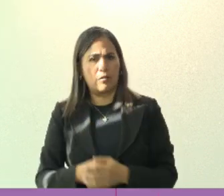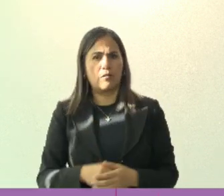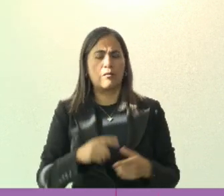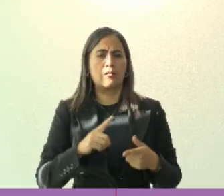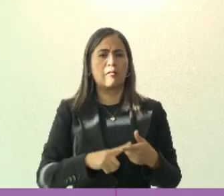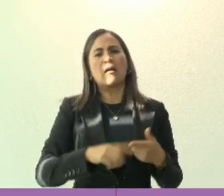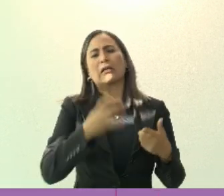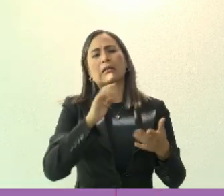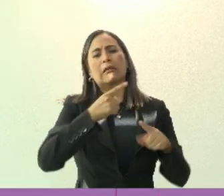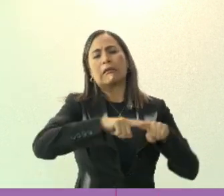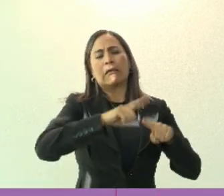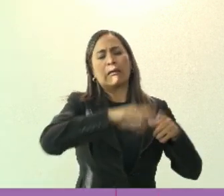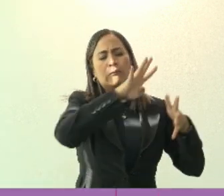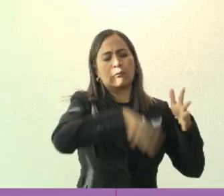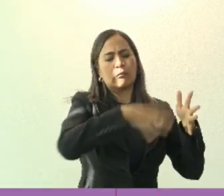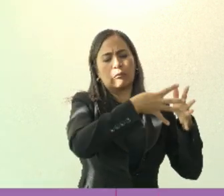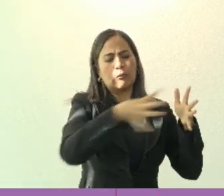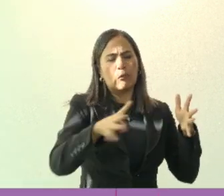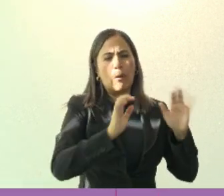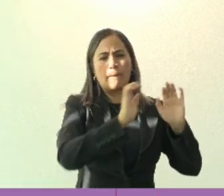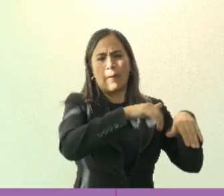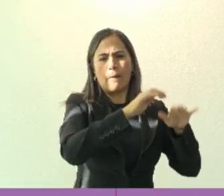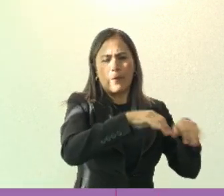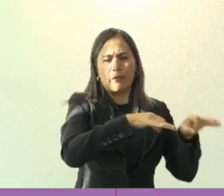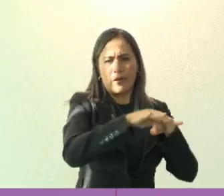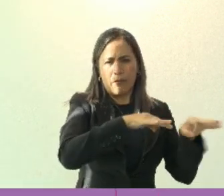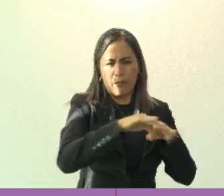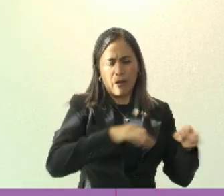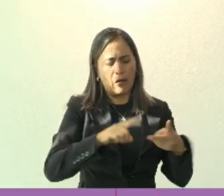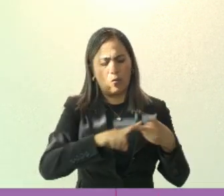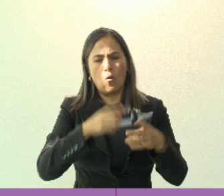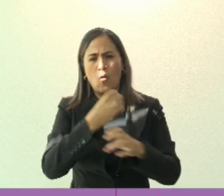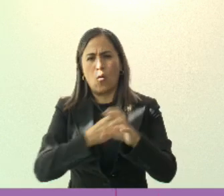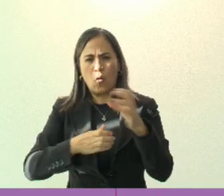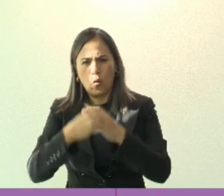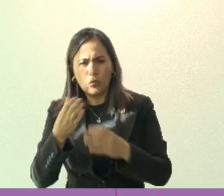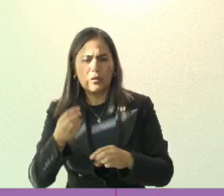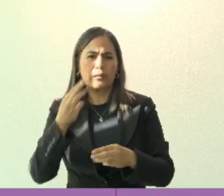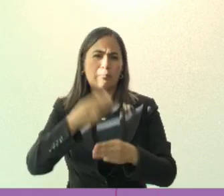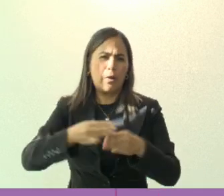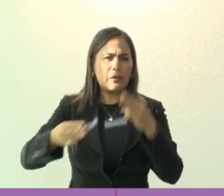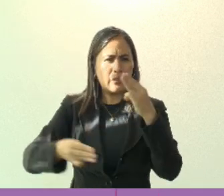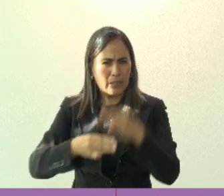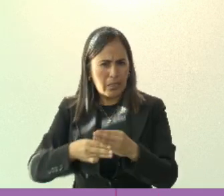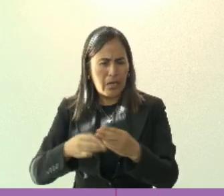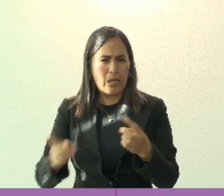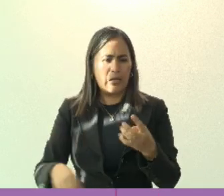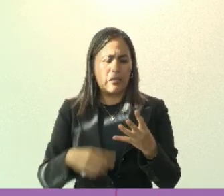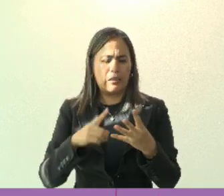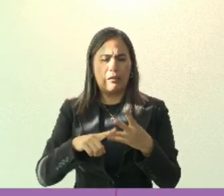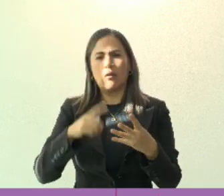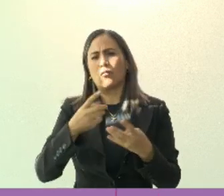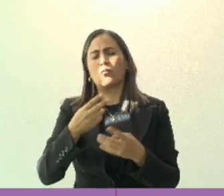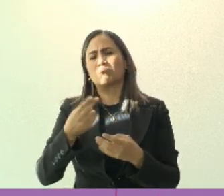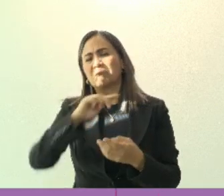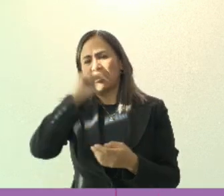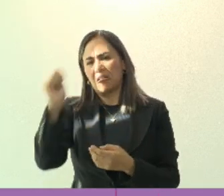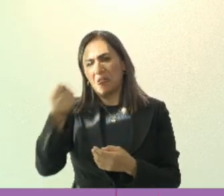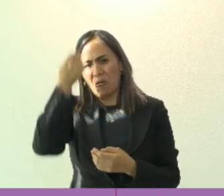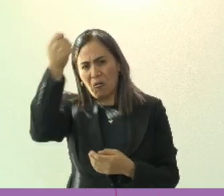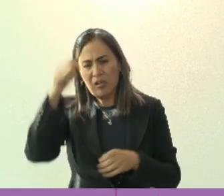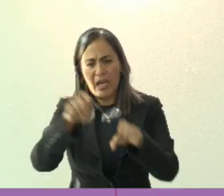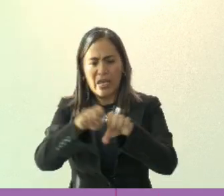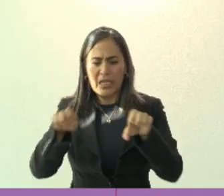de recursos humanos, estamos hablando de los recursos materiales, estamos hablando de los tecnológicos, de